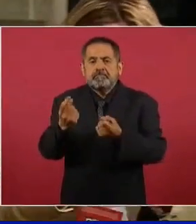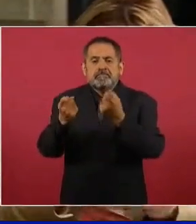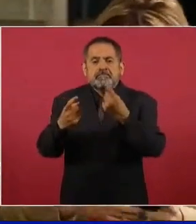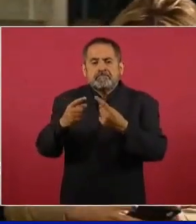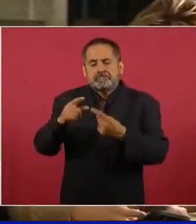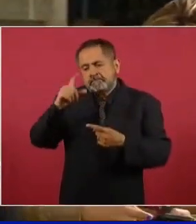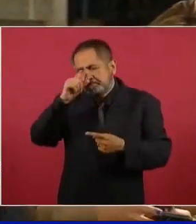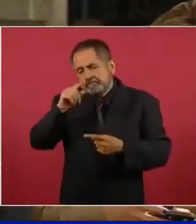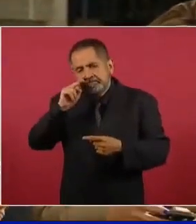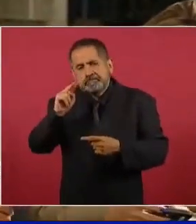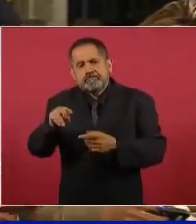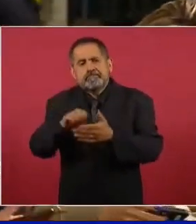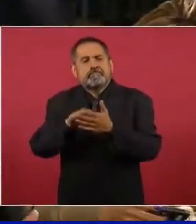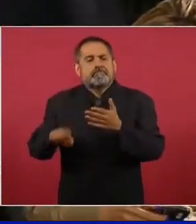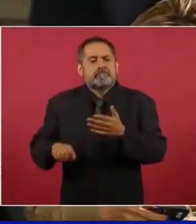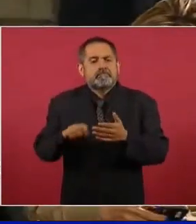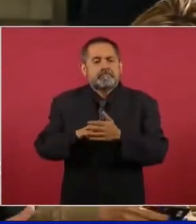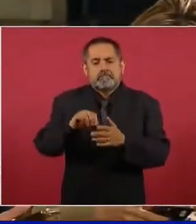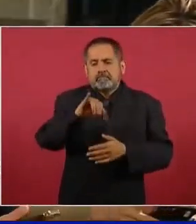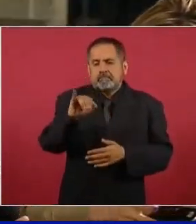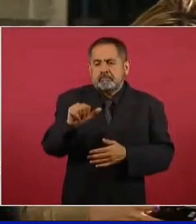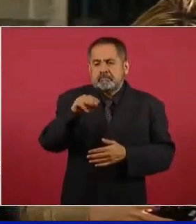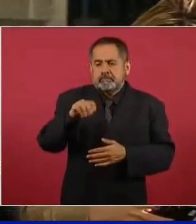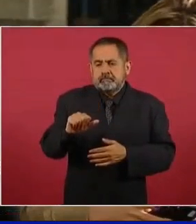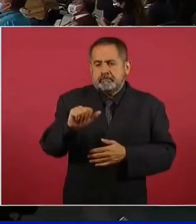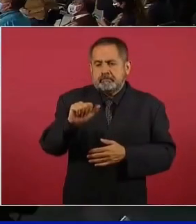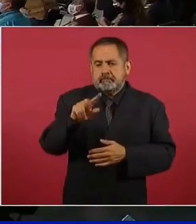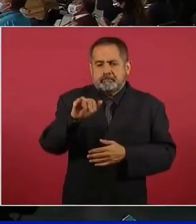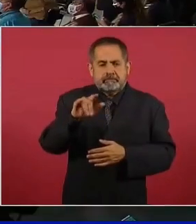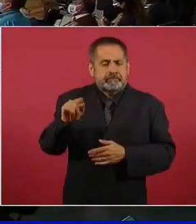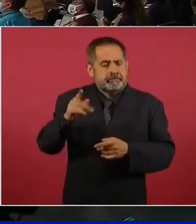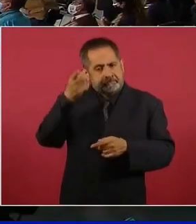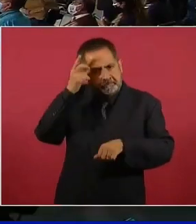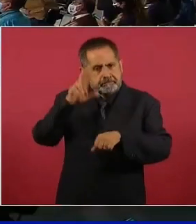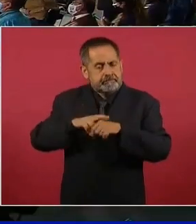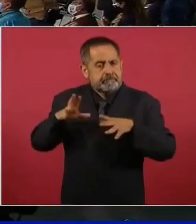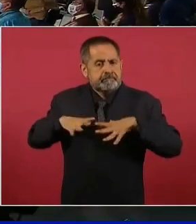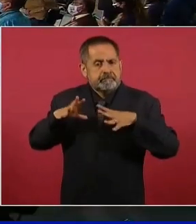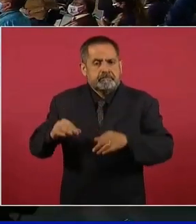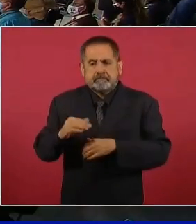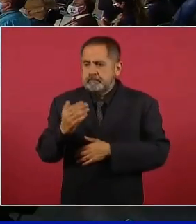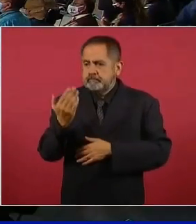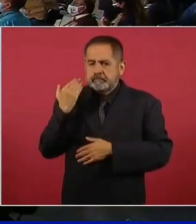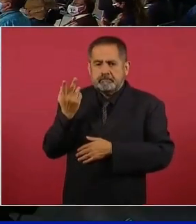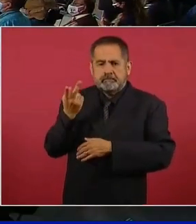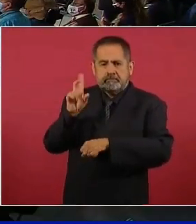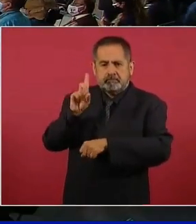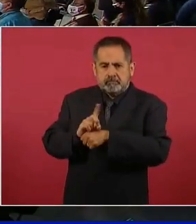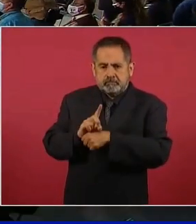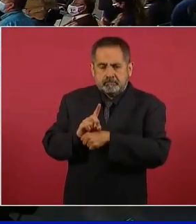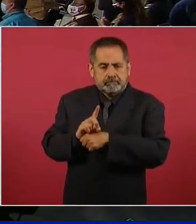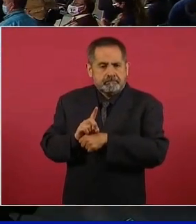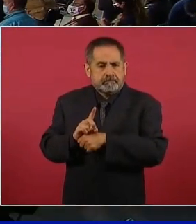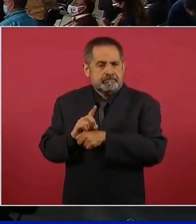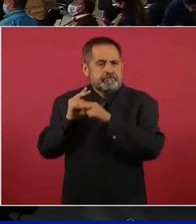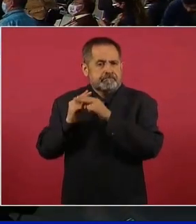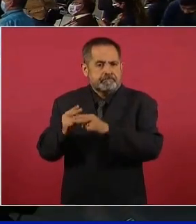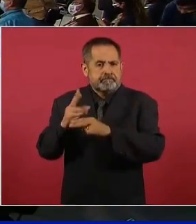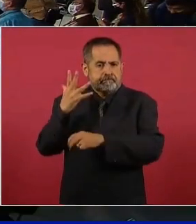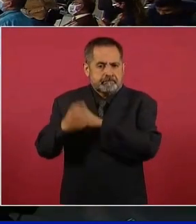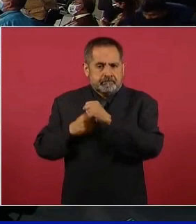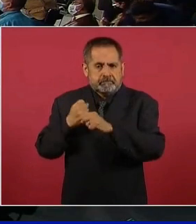ver todo esto, como fue el caso de Jaime Avilés, nuestro director fundador, quien hace 2 días fue el aniversario de 5 años de su